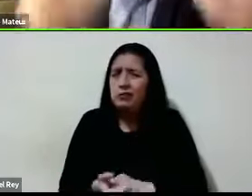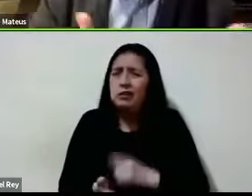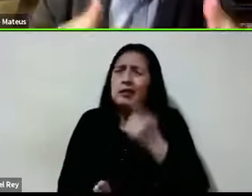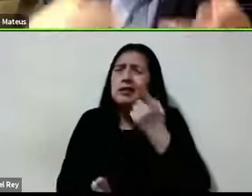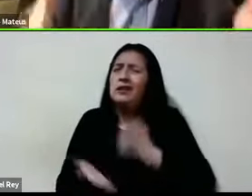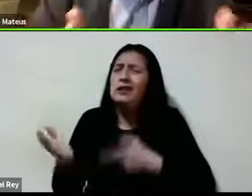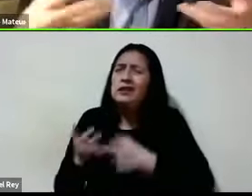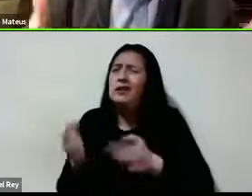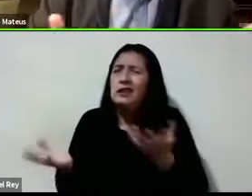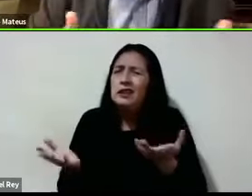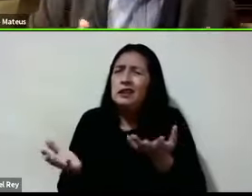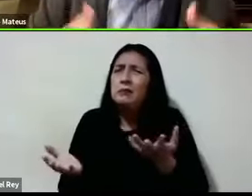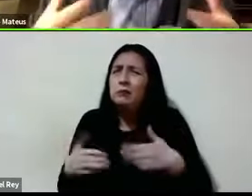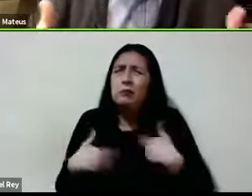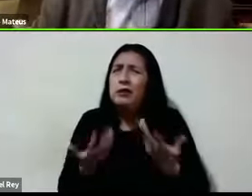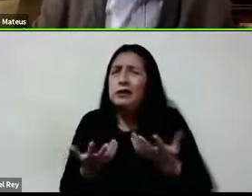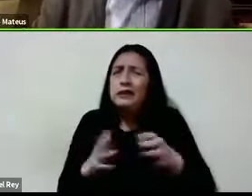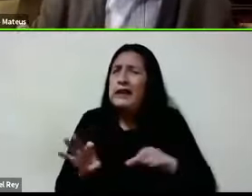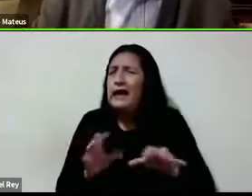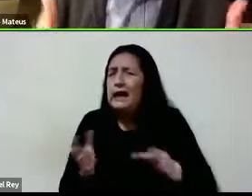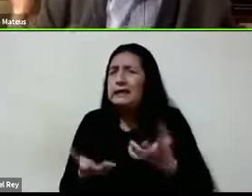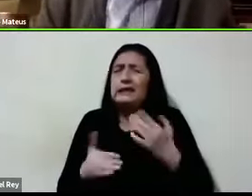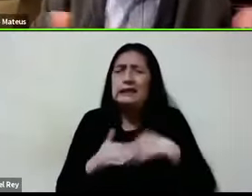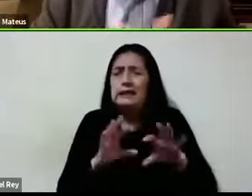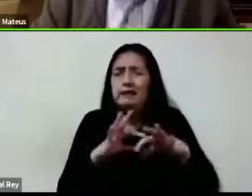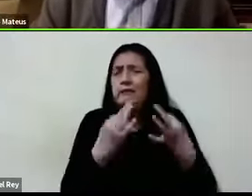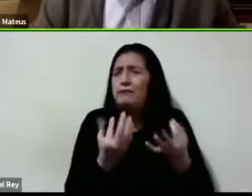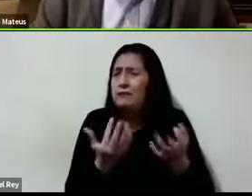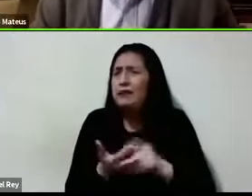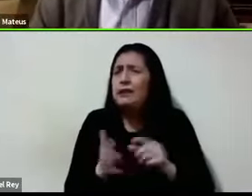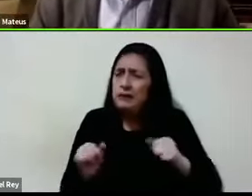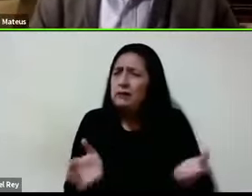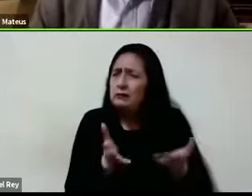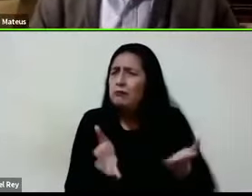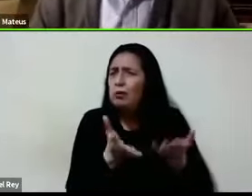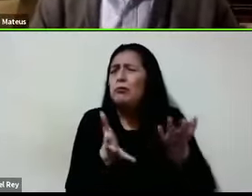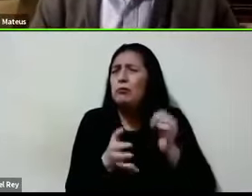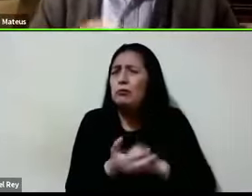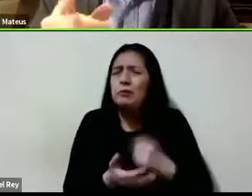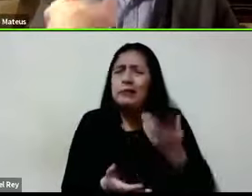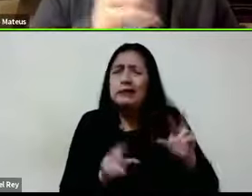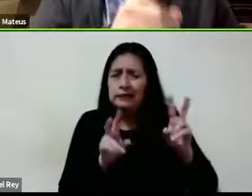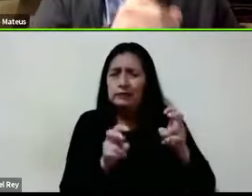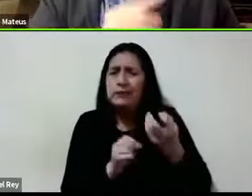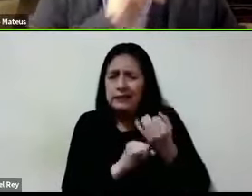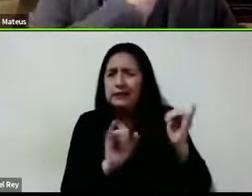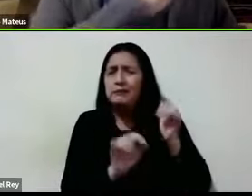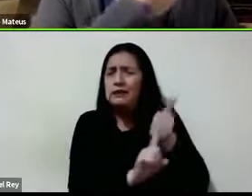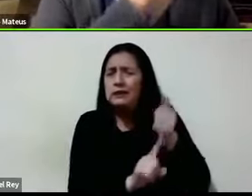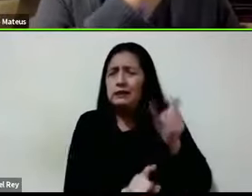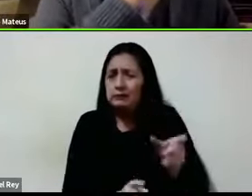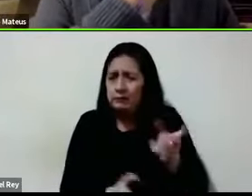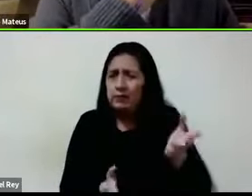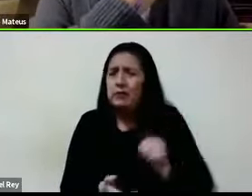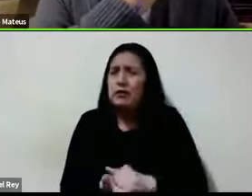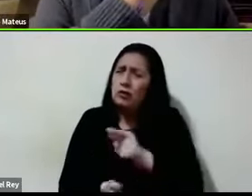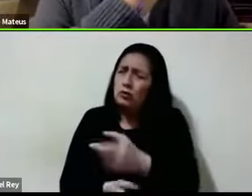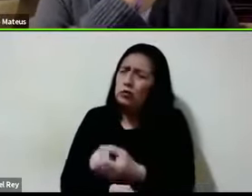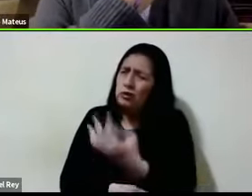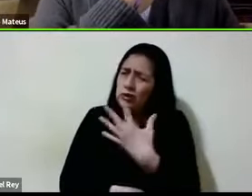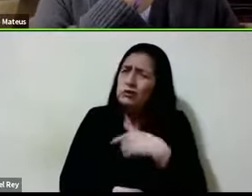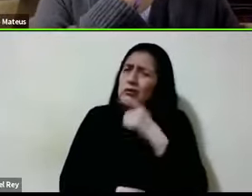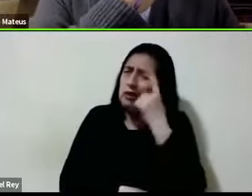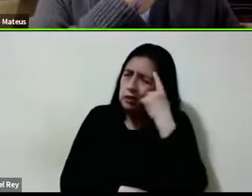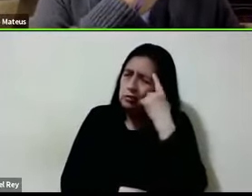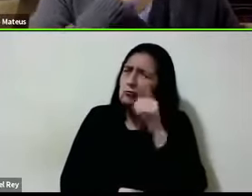tipo de estrategias podríamos desarrollar desde el hogar para promover precisamente el tema de la autonomía? Porque hace un momento dijiste algo que me